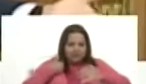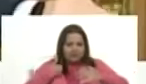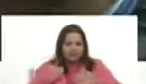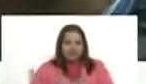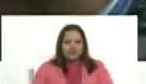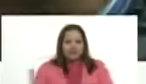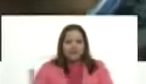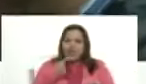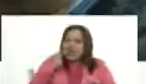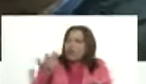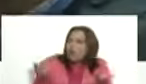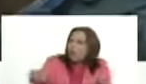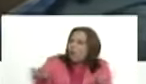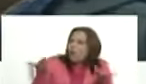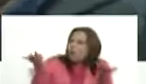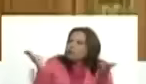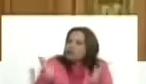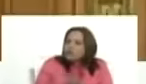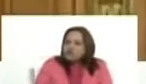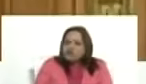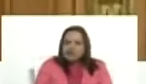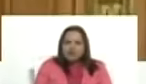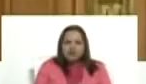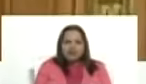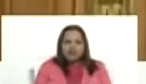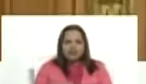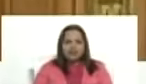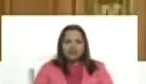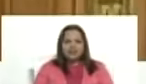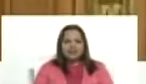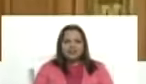Y dije, coño, mano, no. ¿Ah?